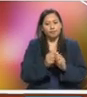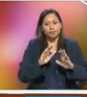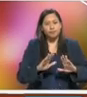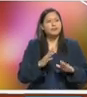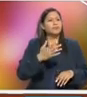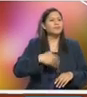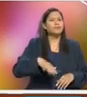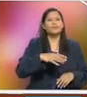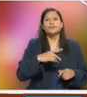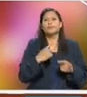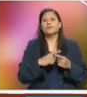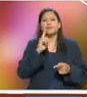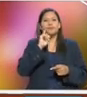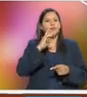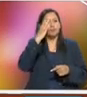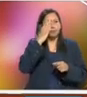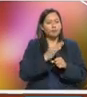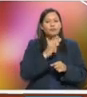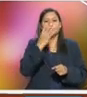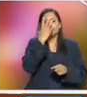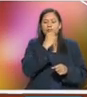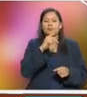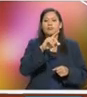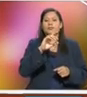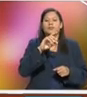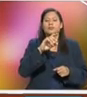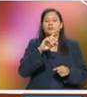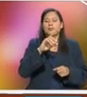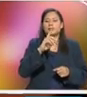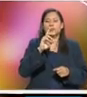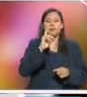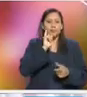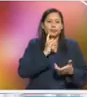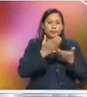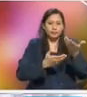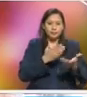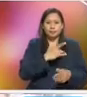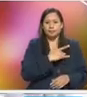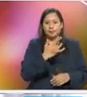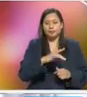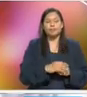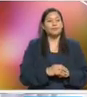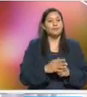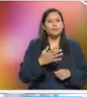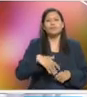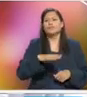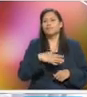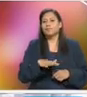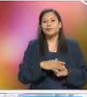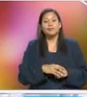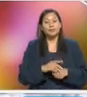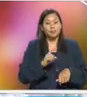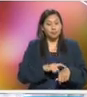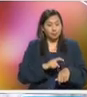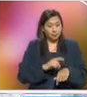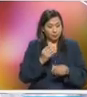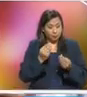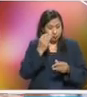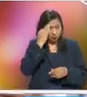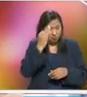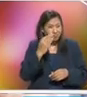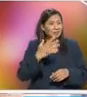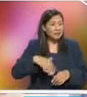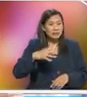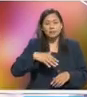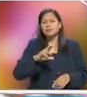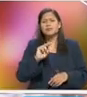a buscar a aquella hermosa dama de la cual se había enamorado. No necesitó demasiado tiempo